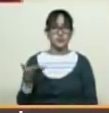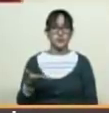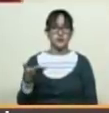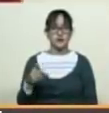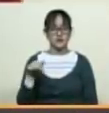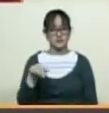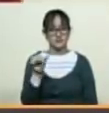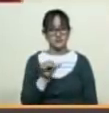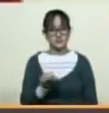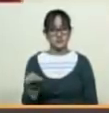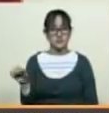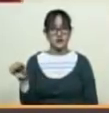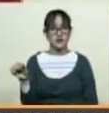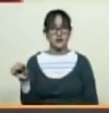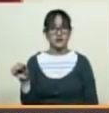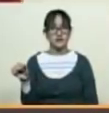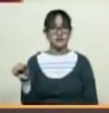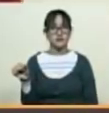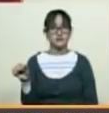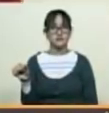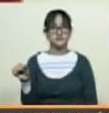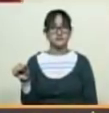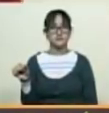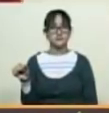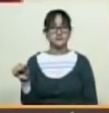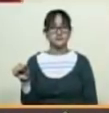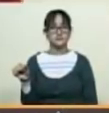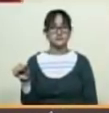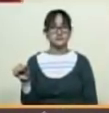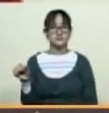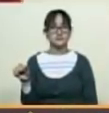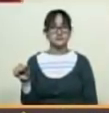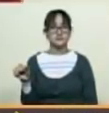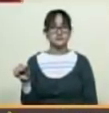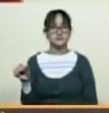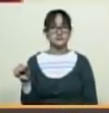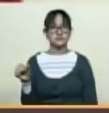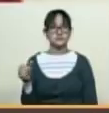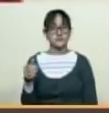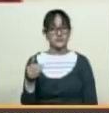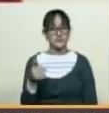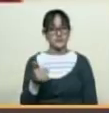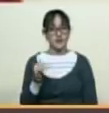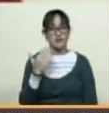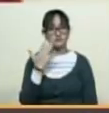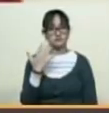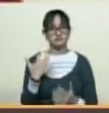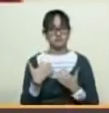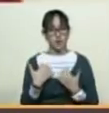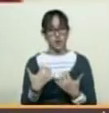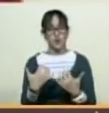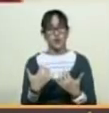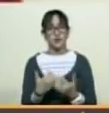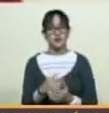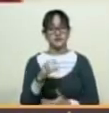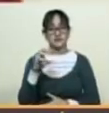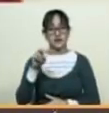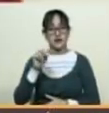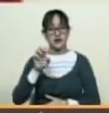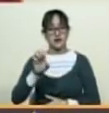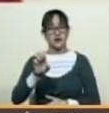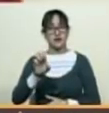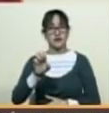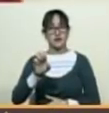esta semana, tenemos que queremos decirle a la población en general que el Consejo